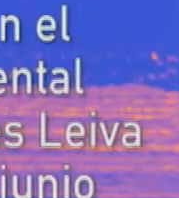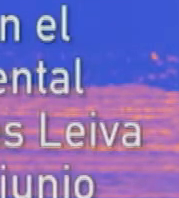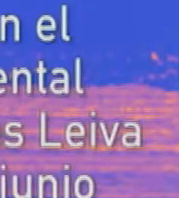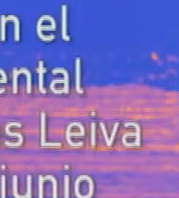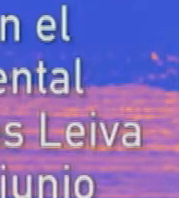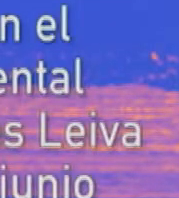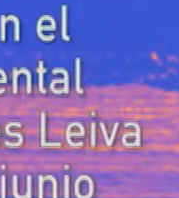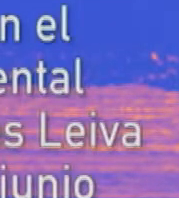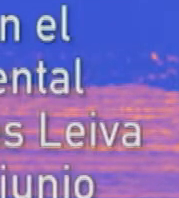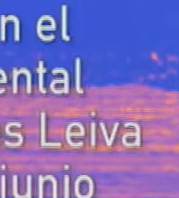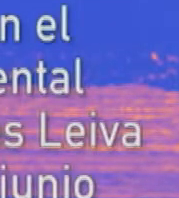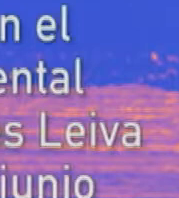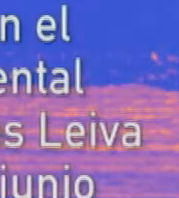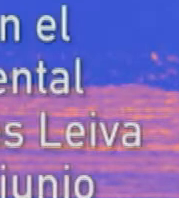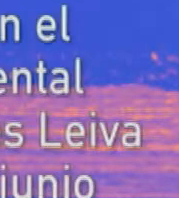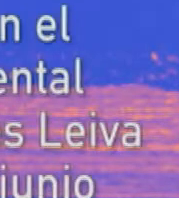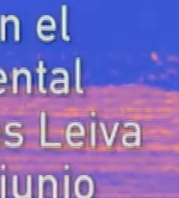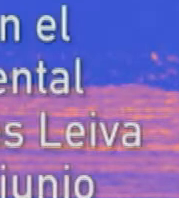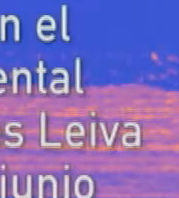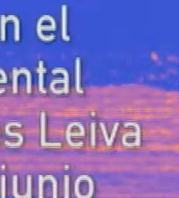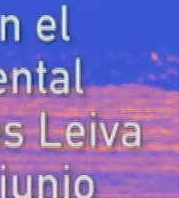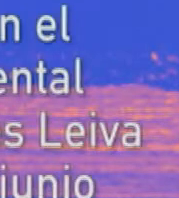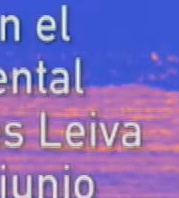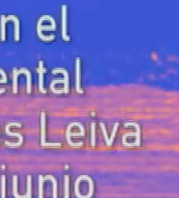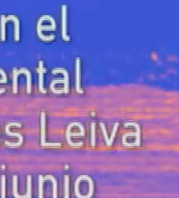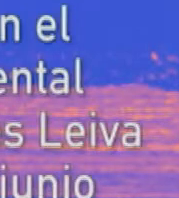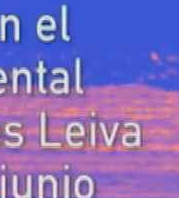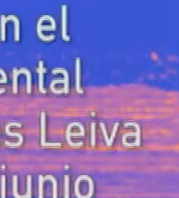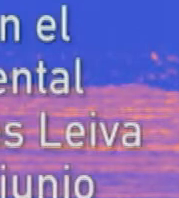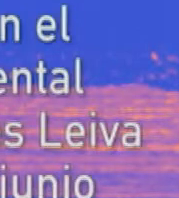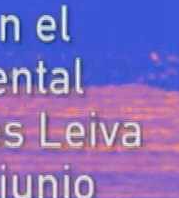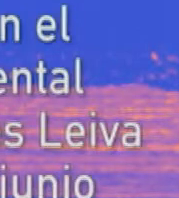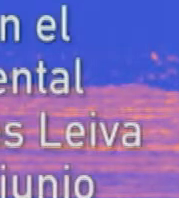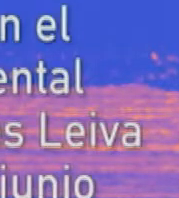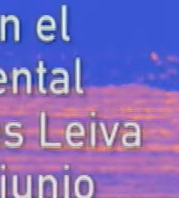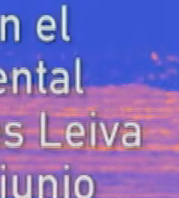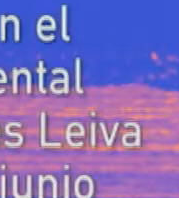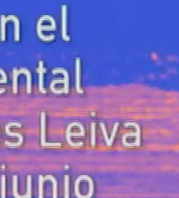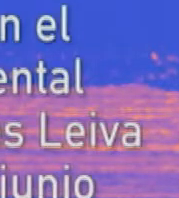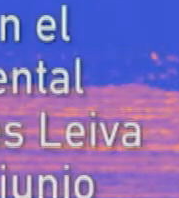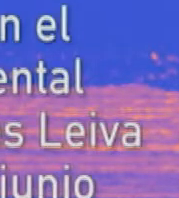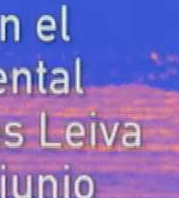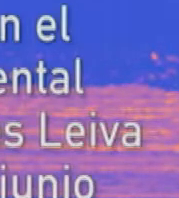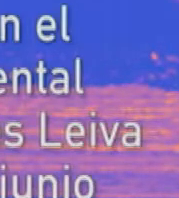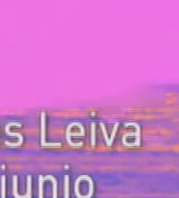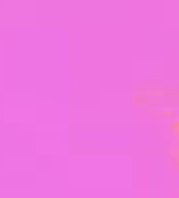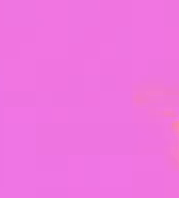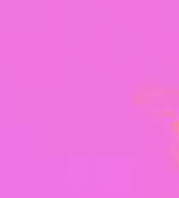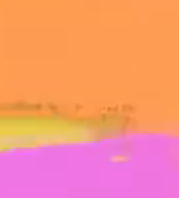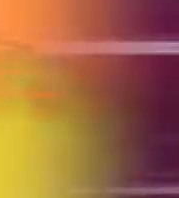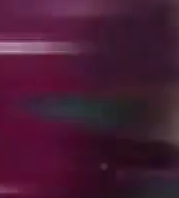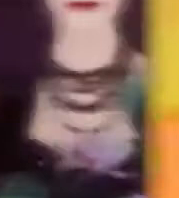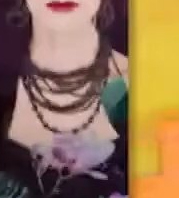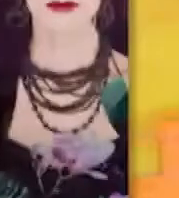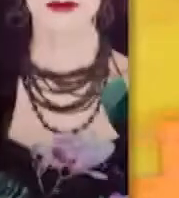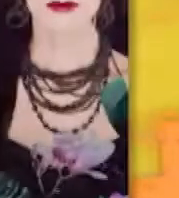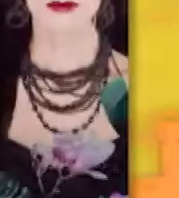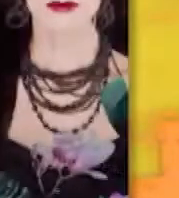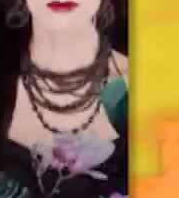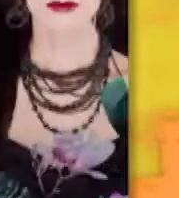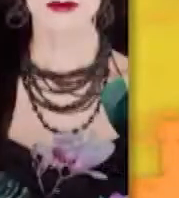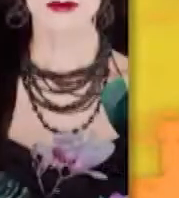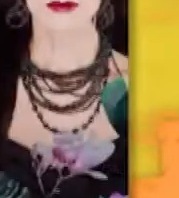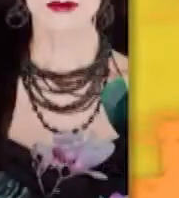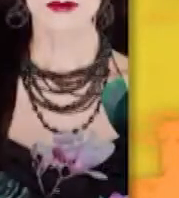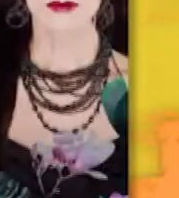propia en el cine documental con José Luis Torres Leiva para el 23, 25 y 30 de junio y luego para 2 y 3 de